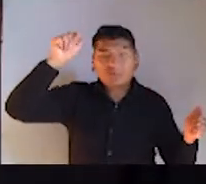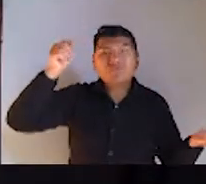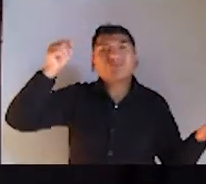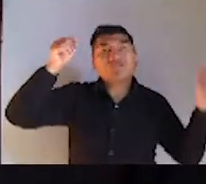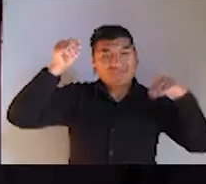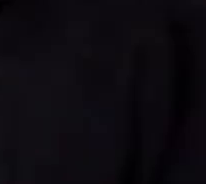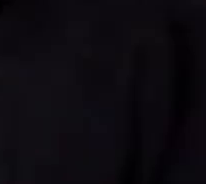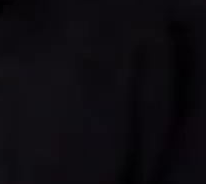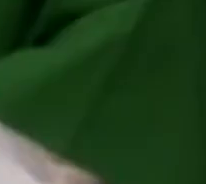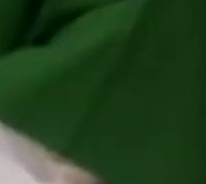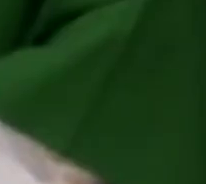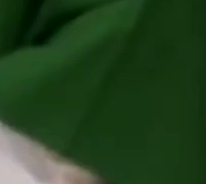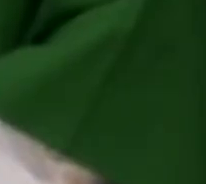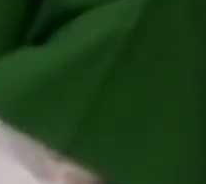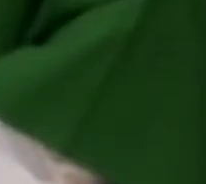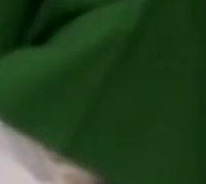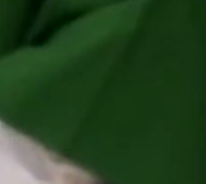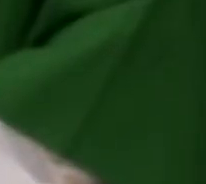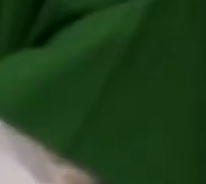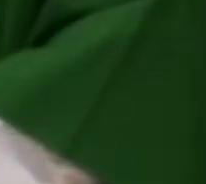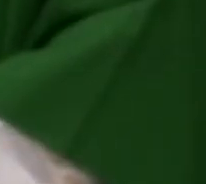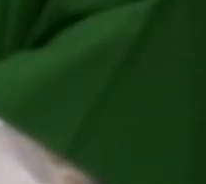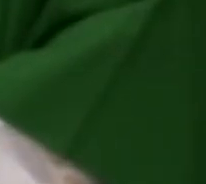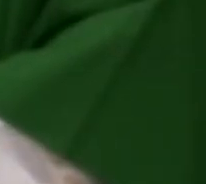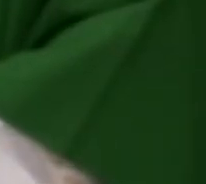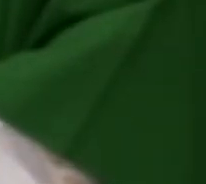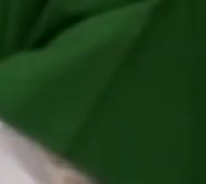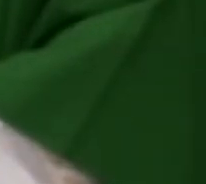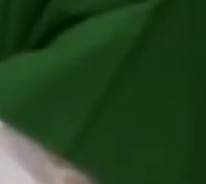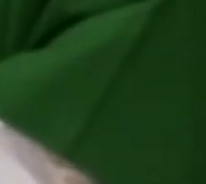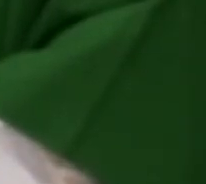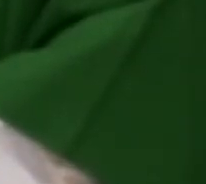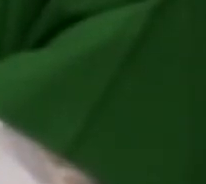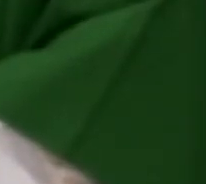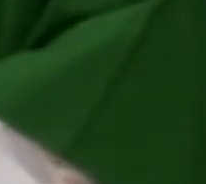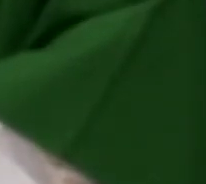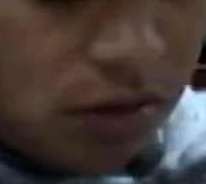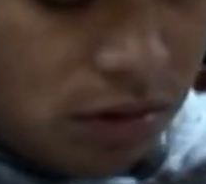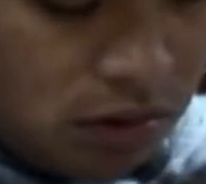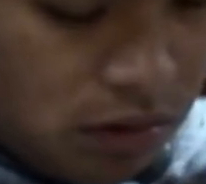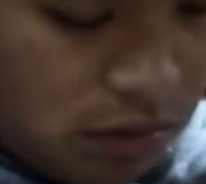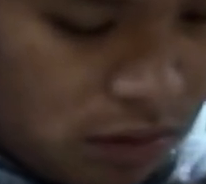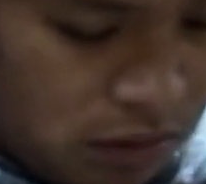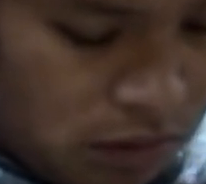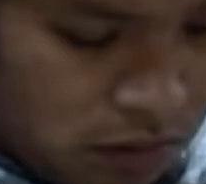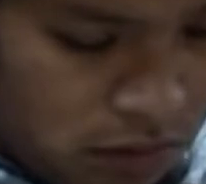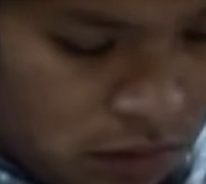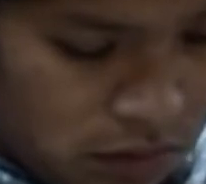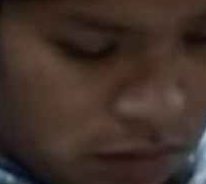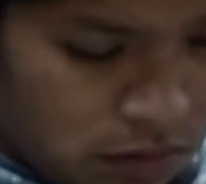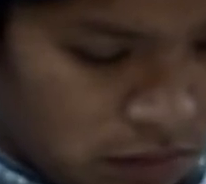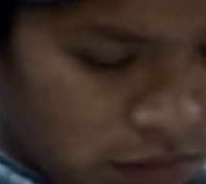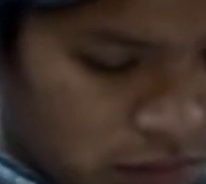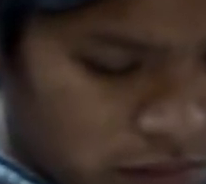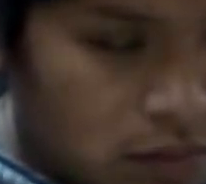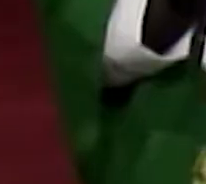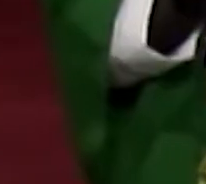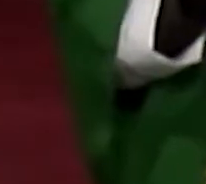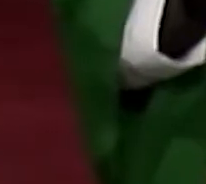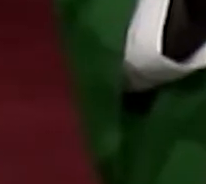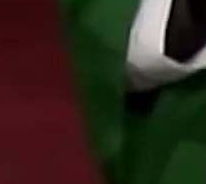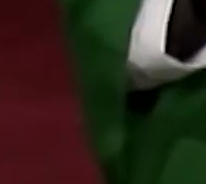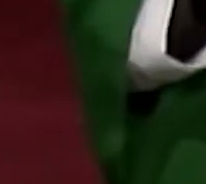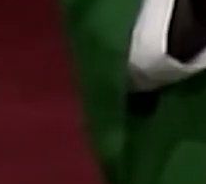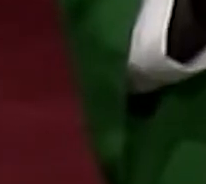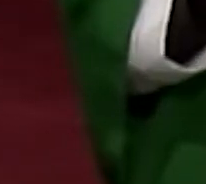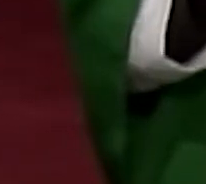Dios. Monseñor Percy Galván, obispo de Coro, ha destacado que tres son los criterios a tomar en cuenta a la hora